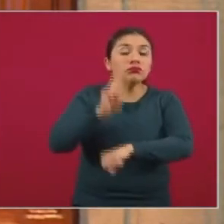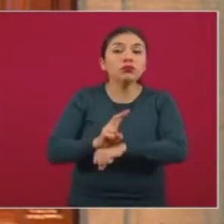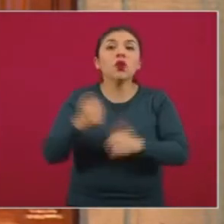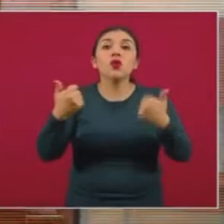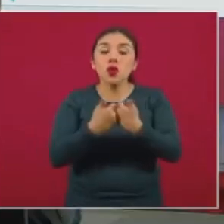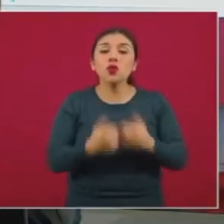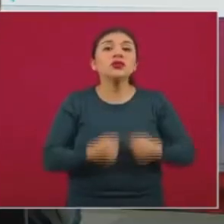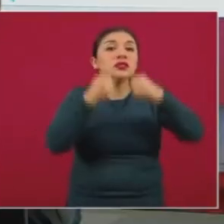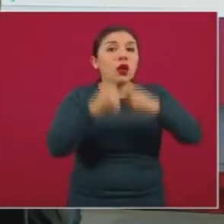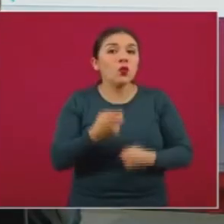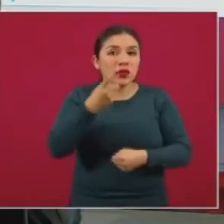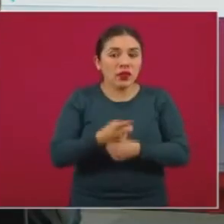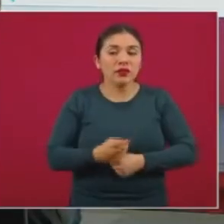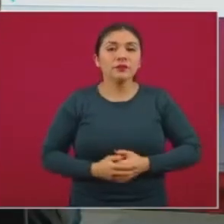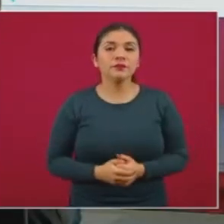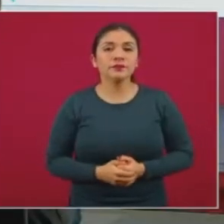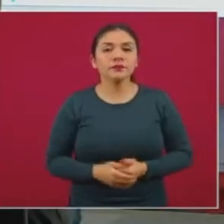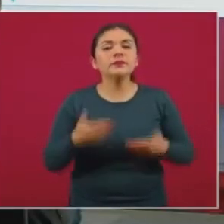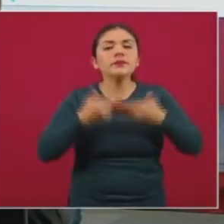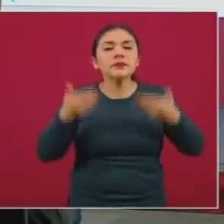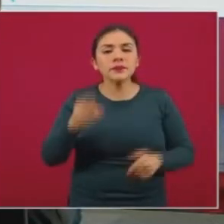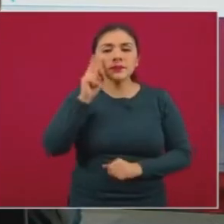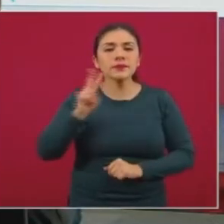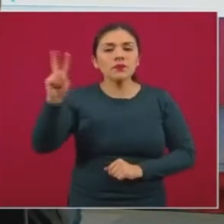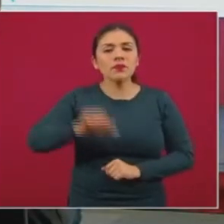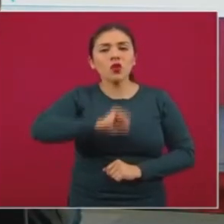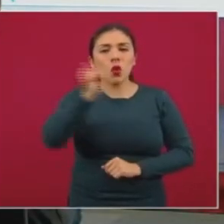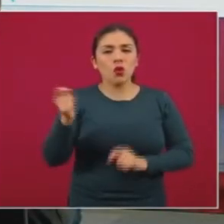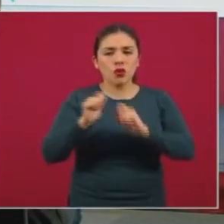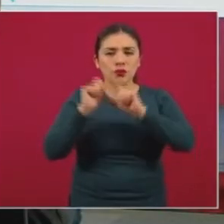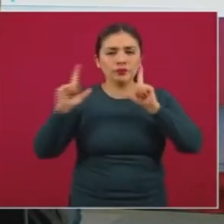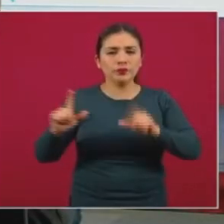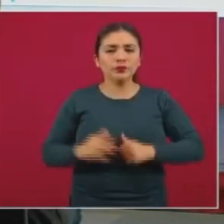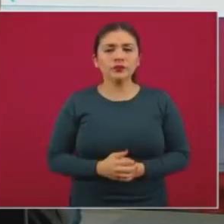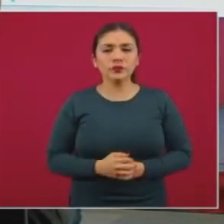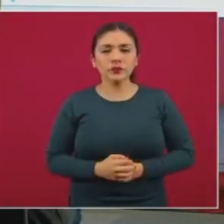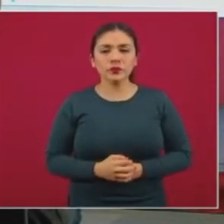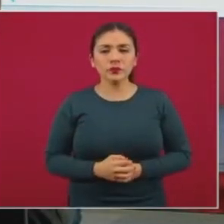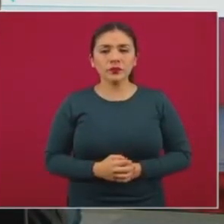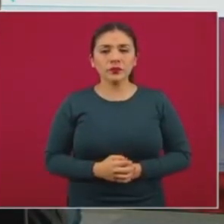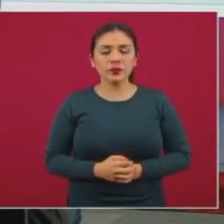de seguridad. Veamos la siguiente diapositiva.